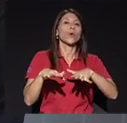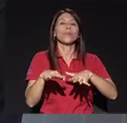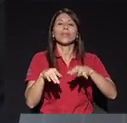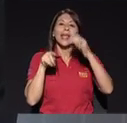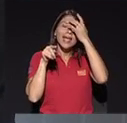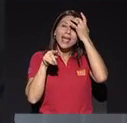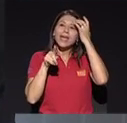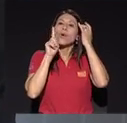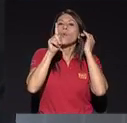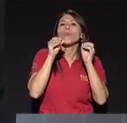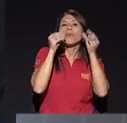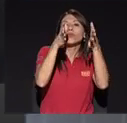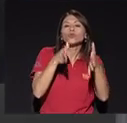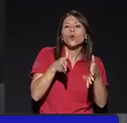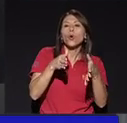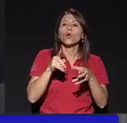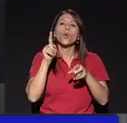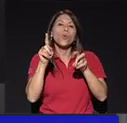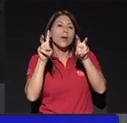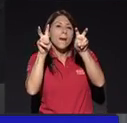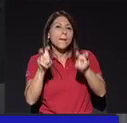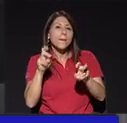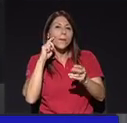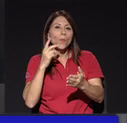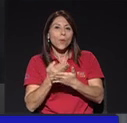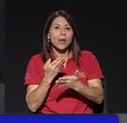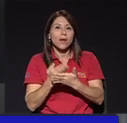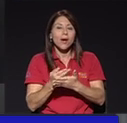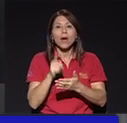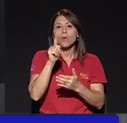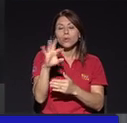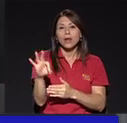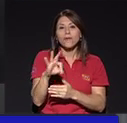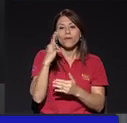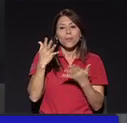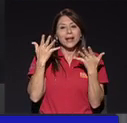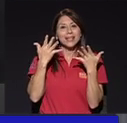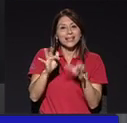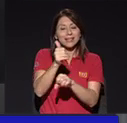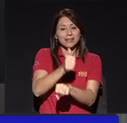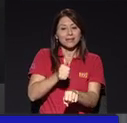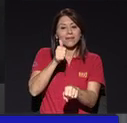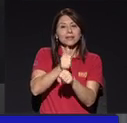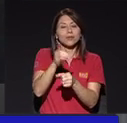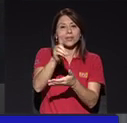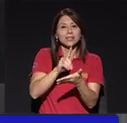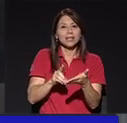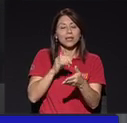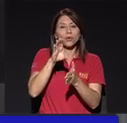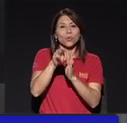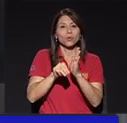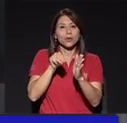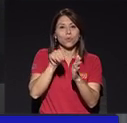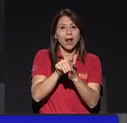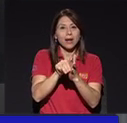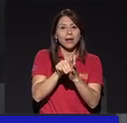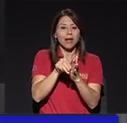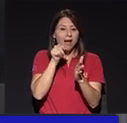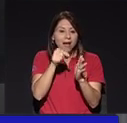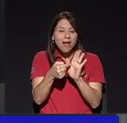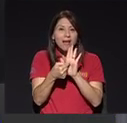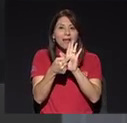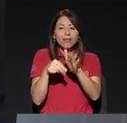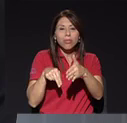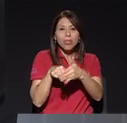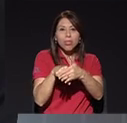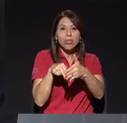esa prueba, esa manera en la que está estipulado el currículum, el diseño curricular, pone esas barreras para